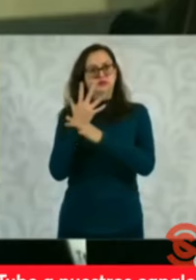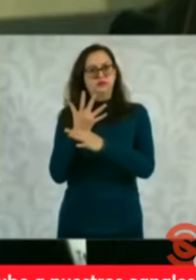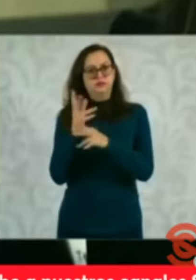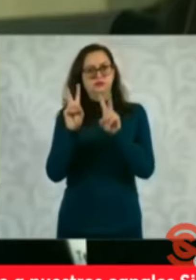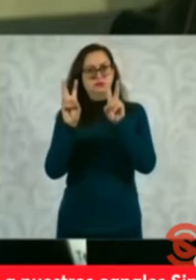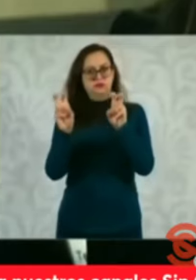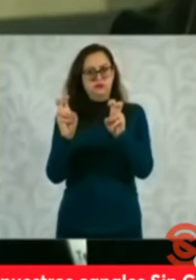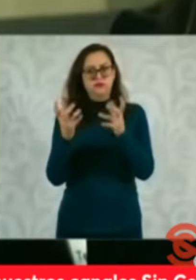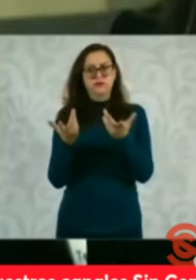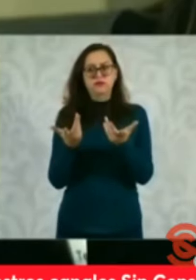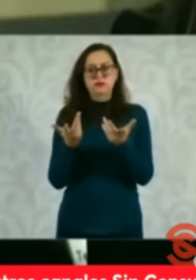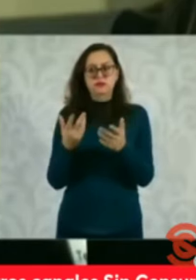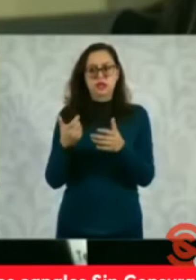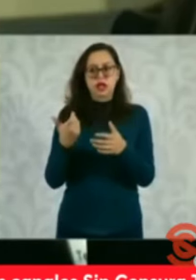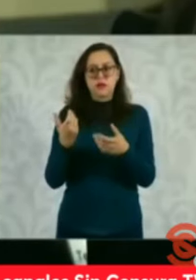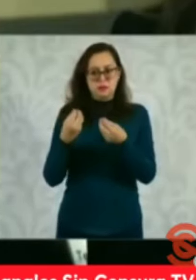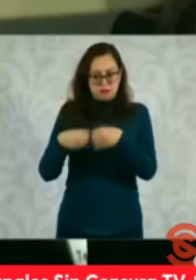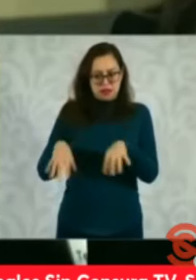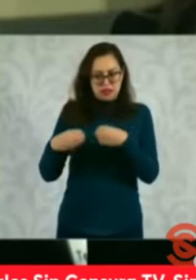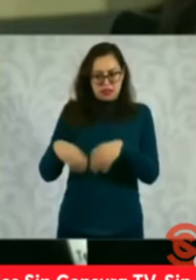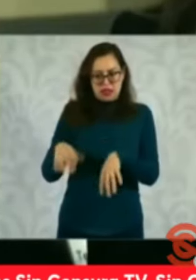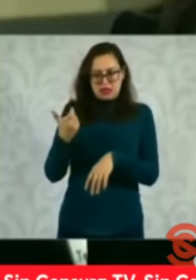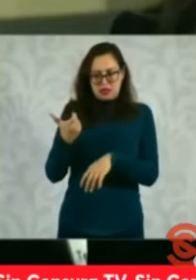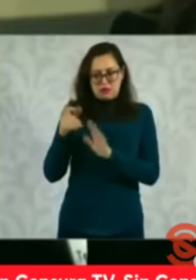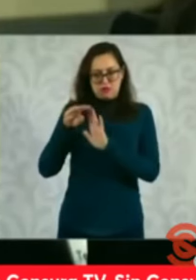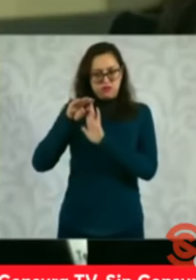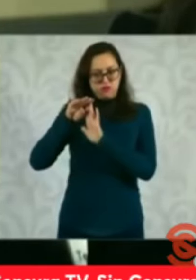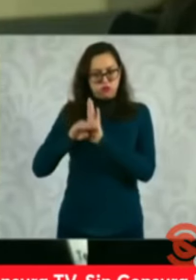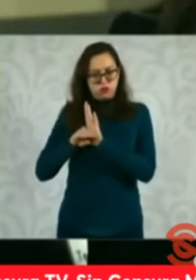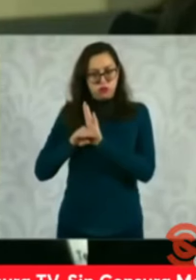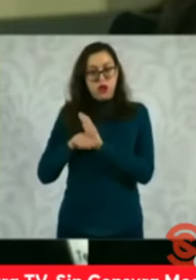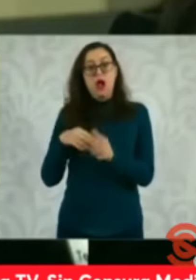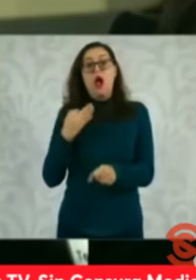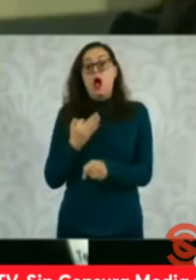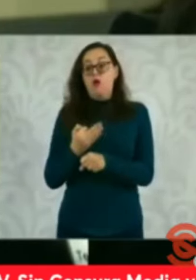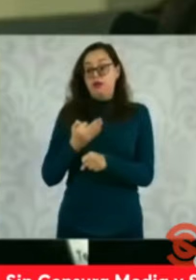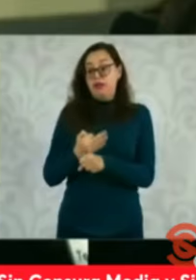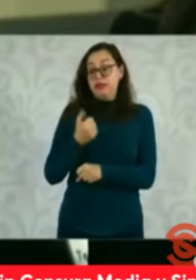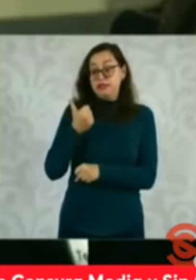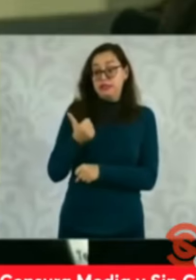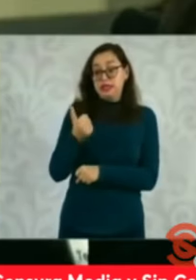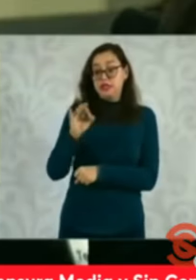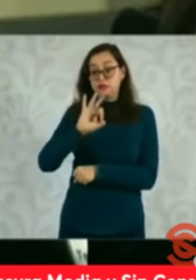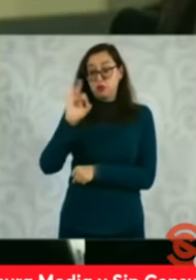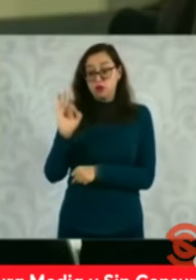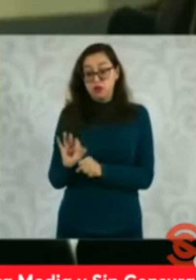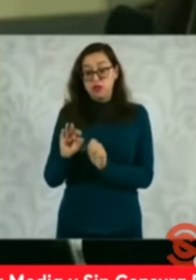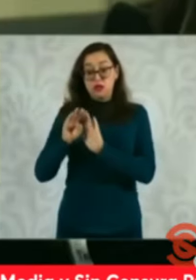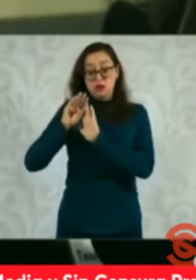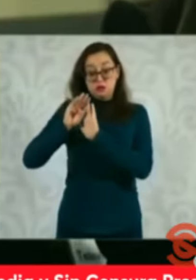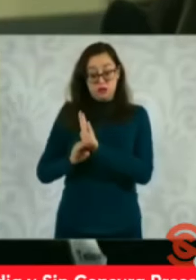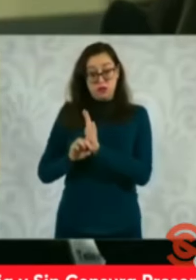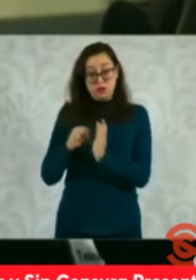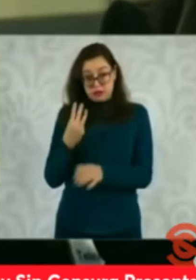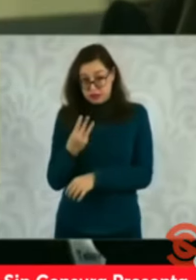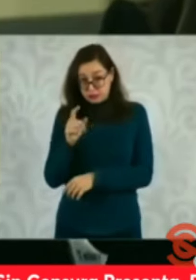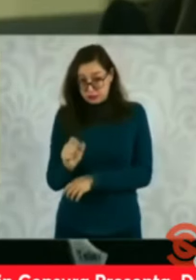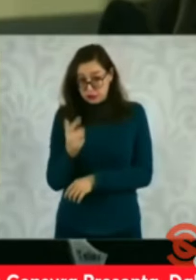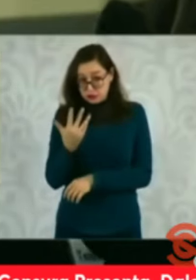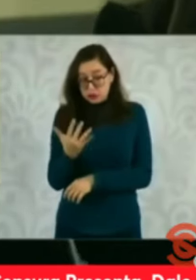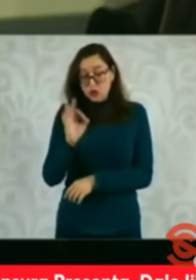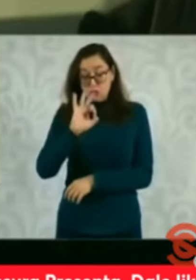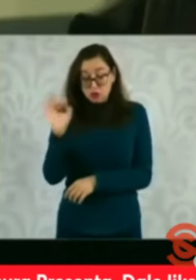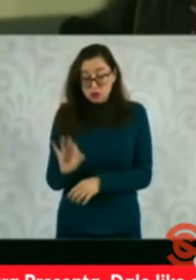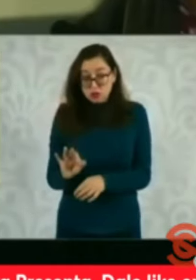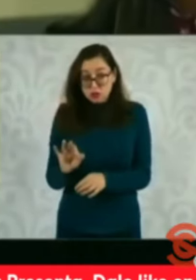manera puntual si el déficit va a bajar de 6% a 3.5%, como usted había ya